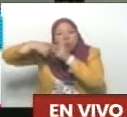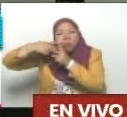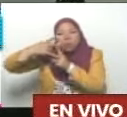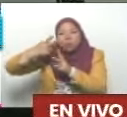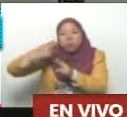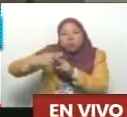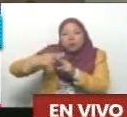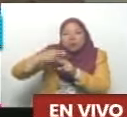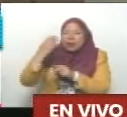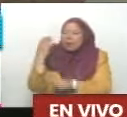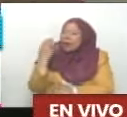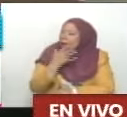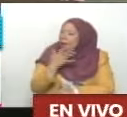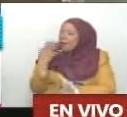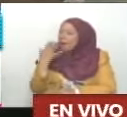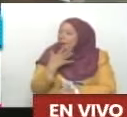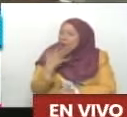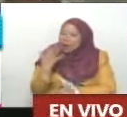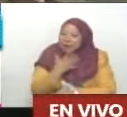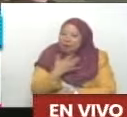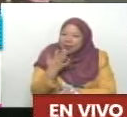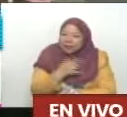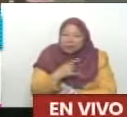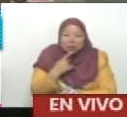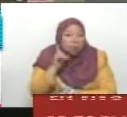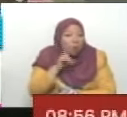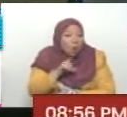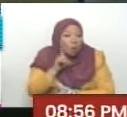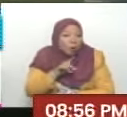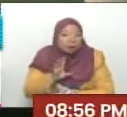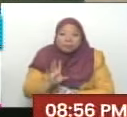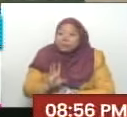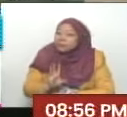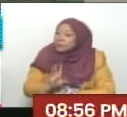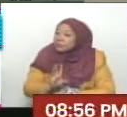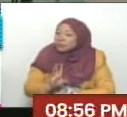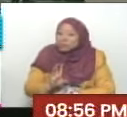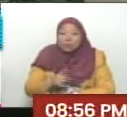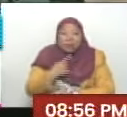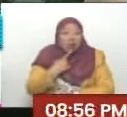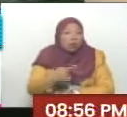Y ellos se rieron, pero no lo desmintieron.